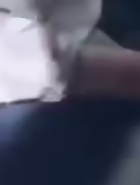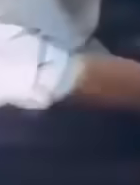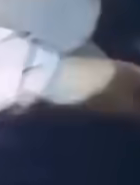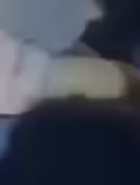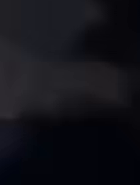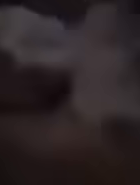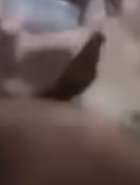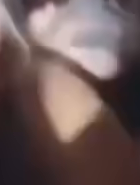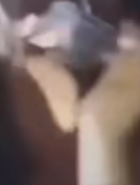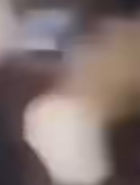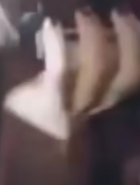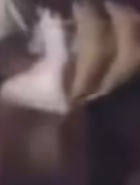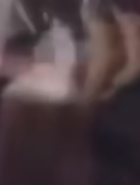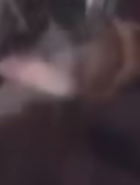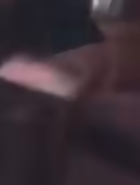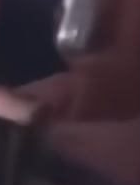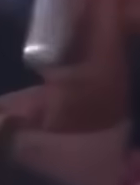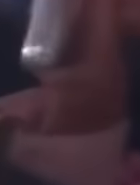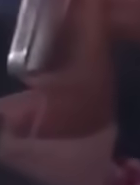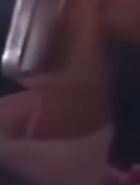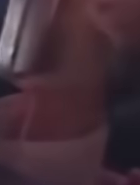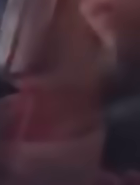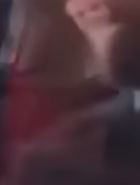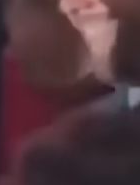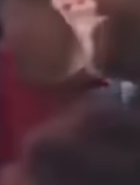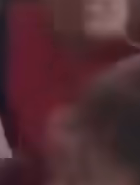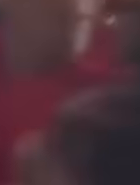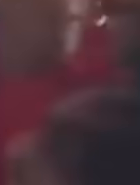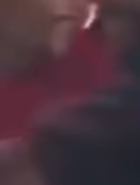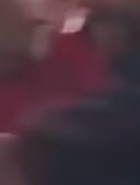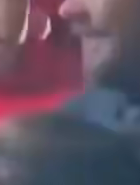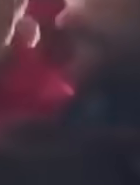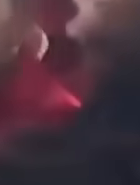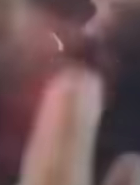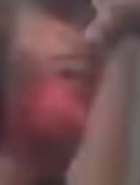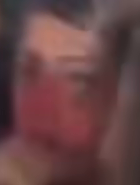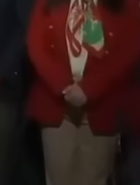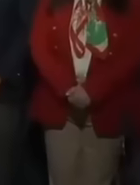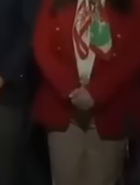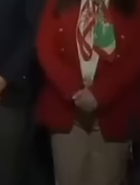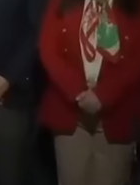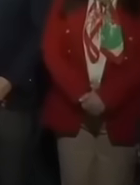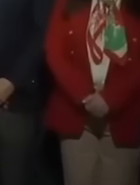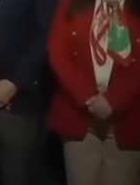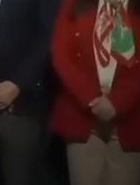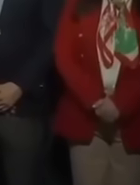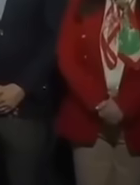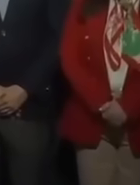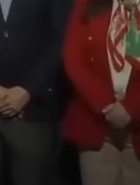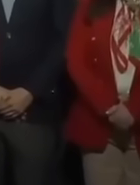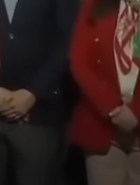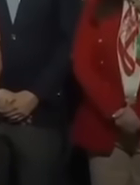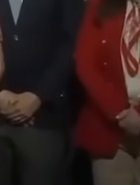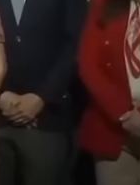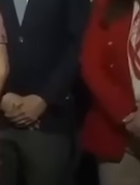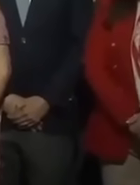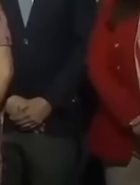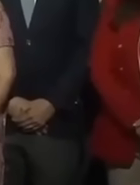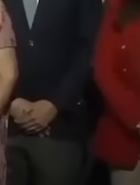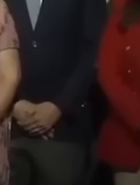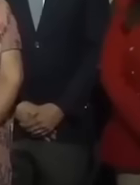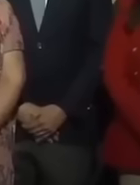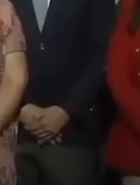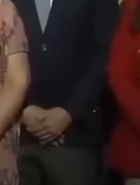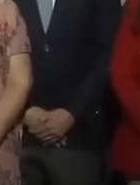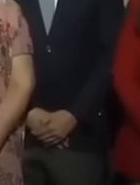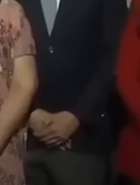conocimiento y ganar simpatías del electorado con información de las columnas de Mario Maldonado Salvador García Soto y